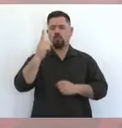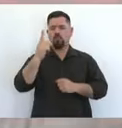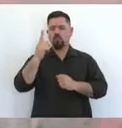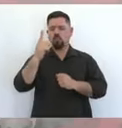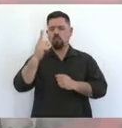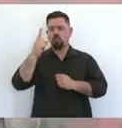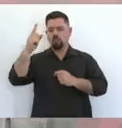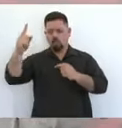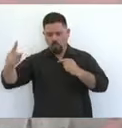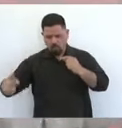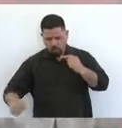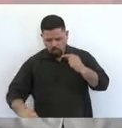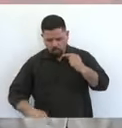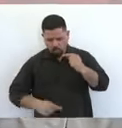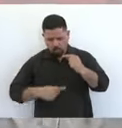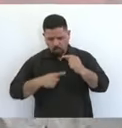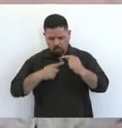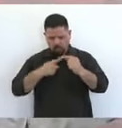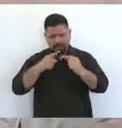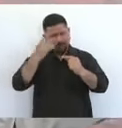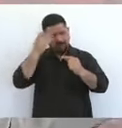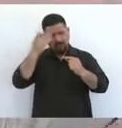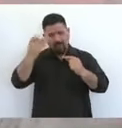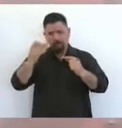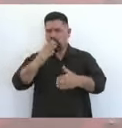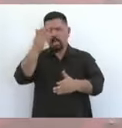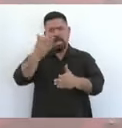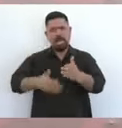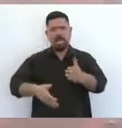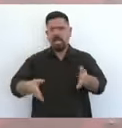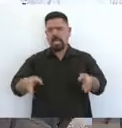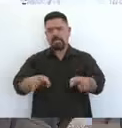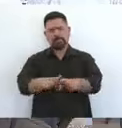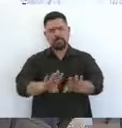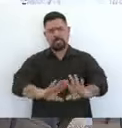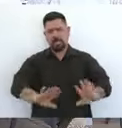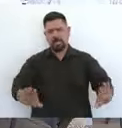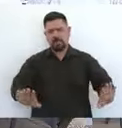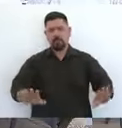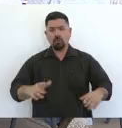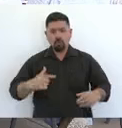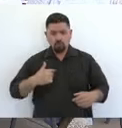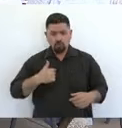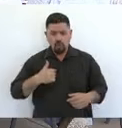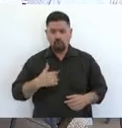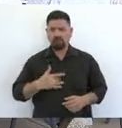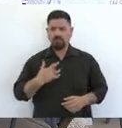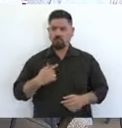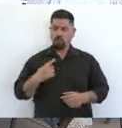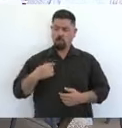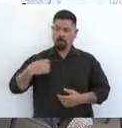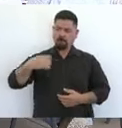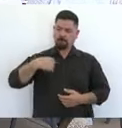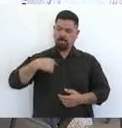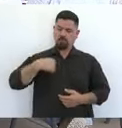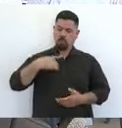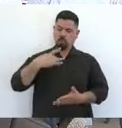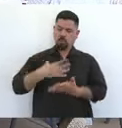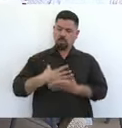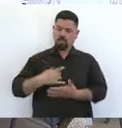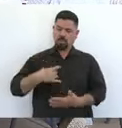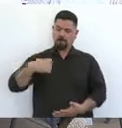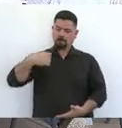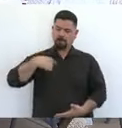y no sentirnos insustituibles, porque luego se convierte en un